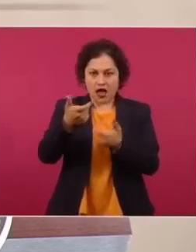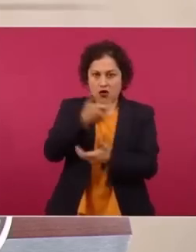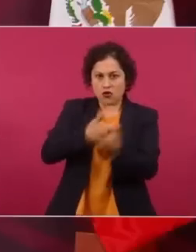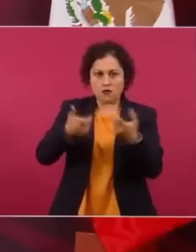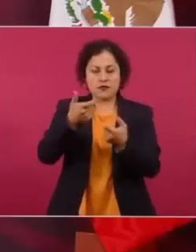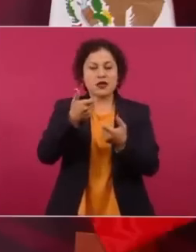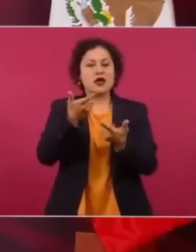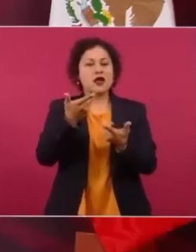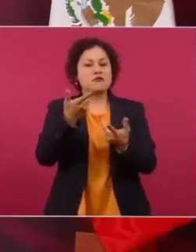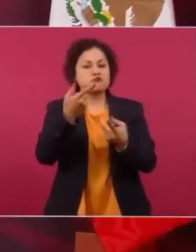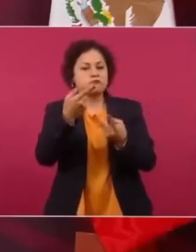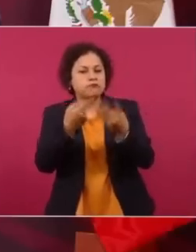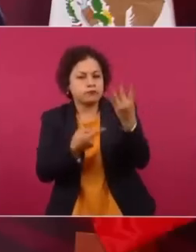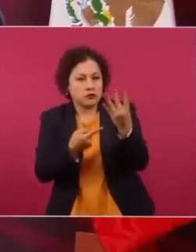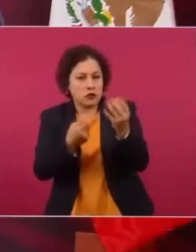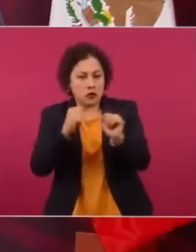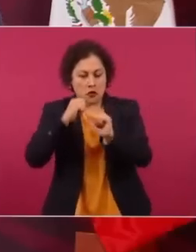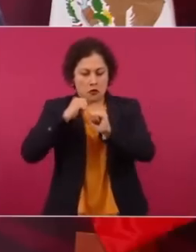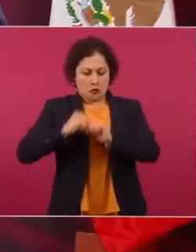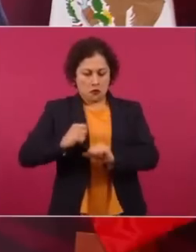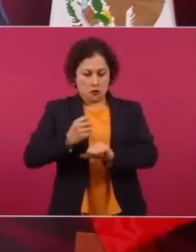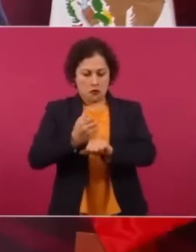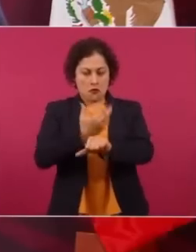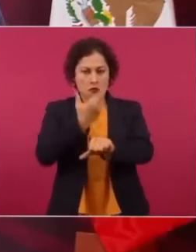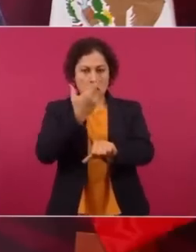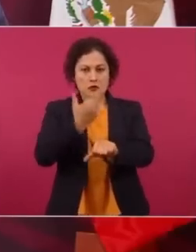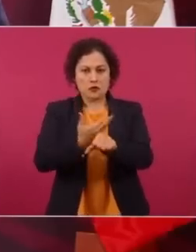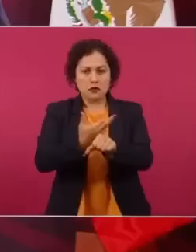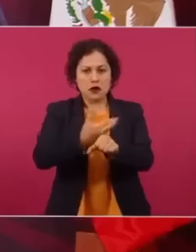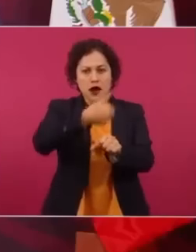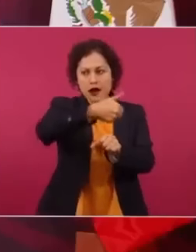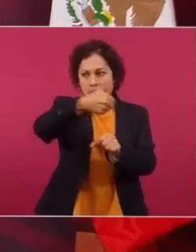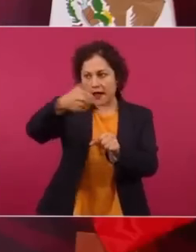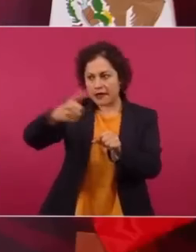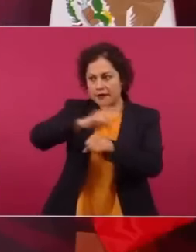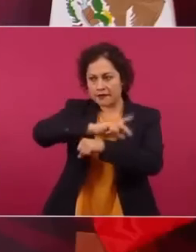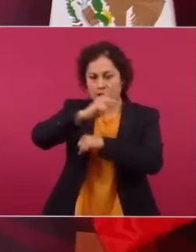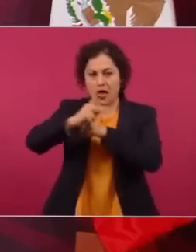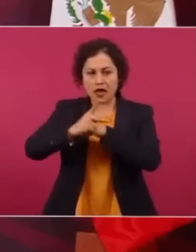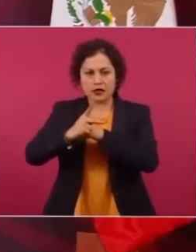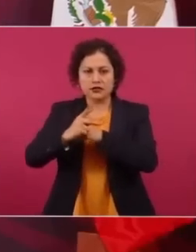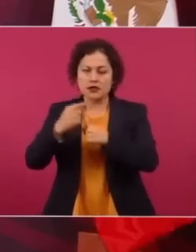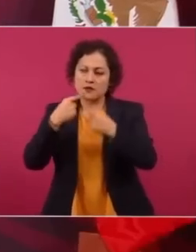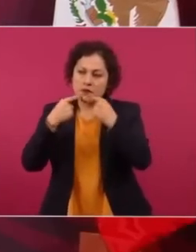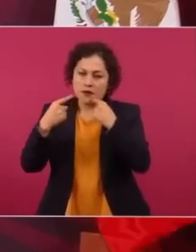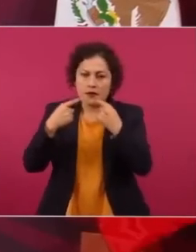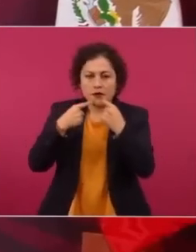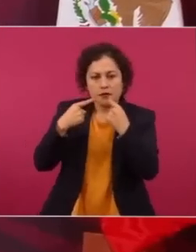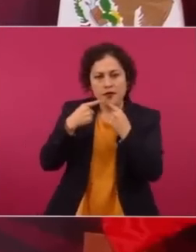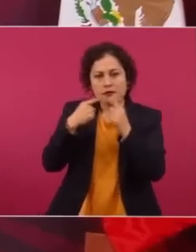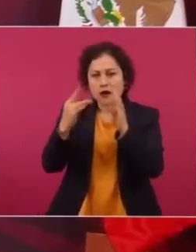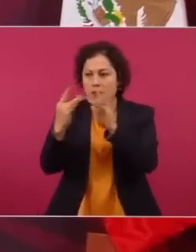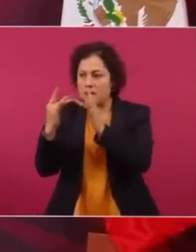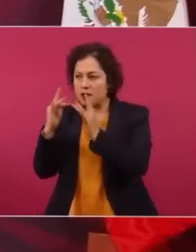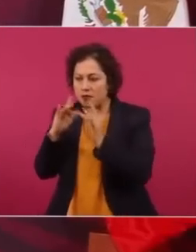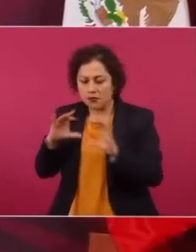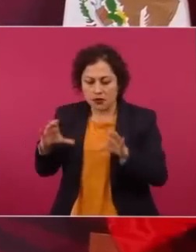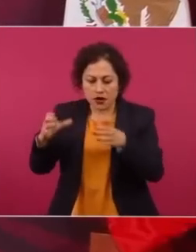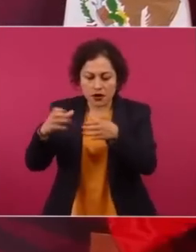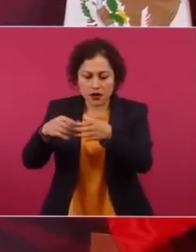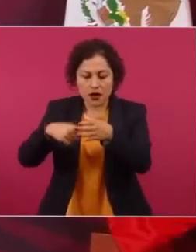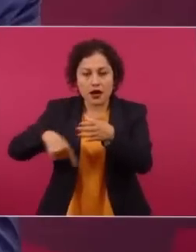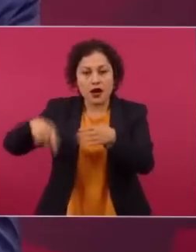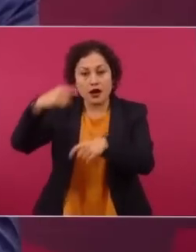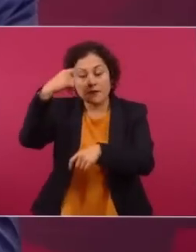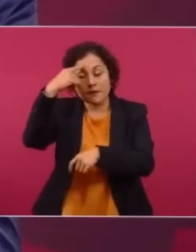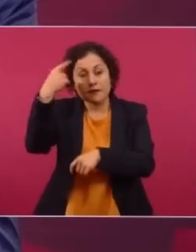de México, y el líder del Senado, Ricardo Monreal, han acusado de injerencistas a los